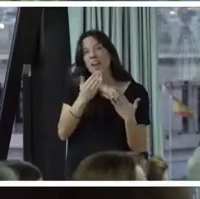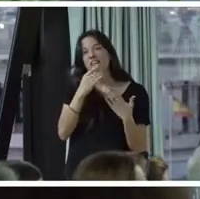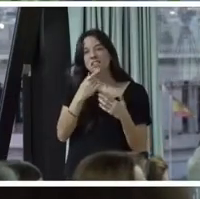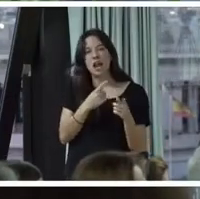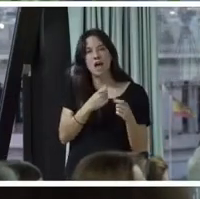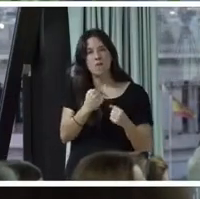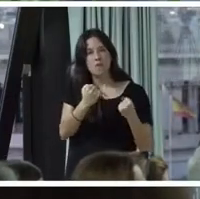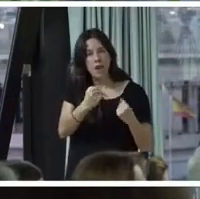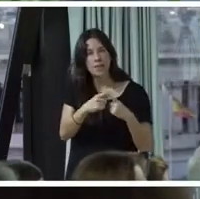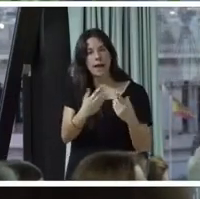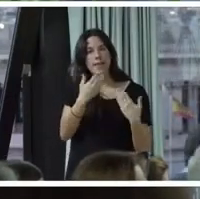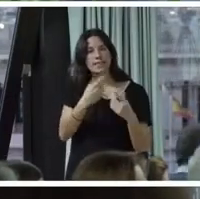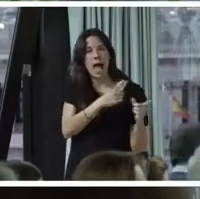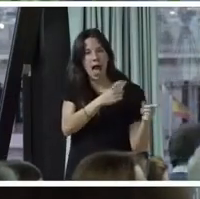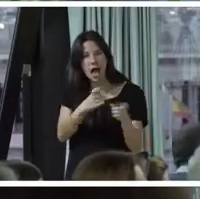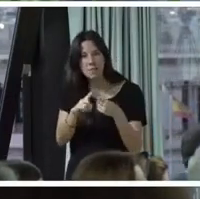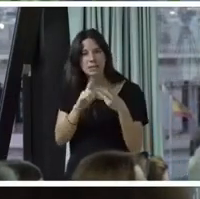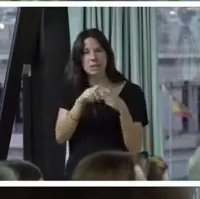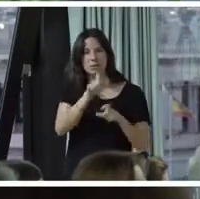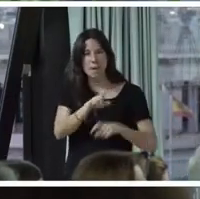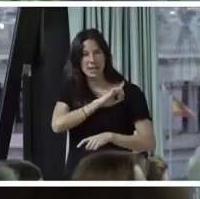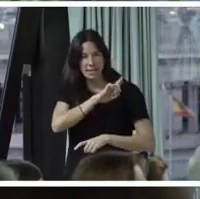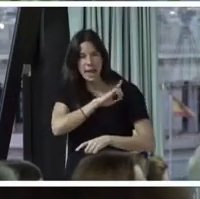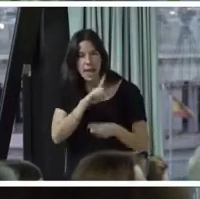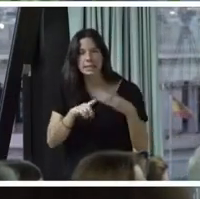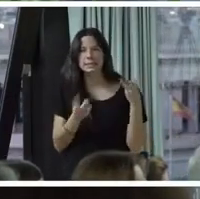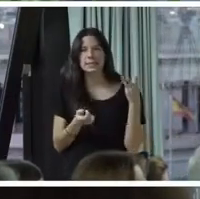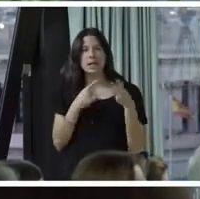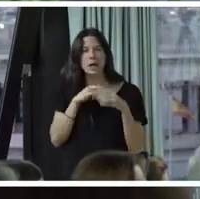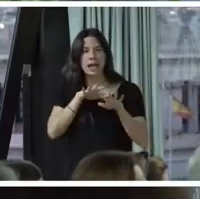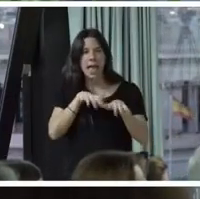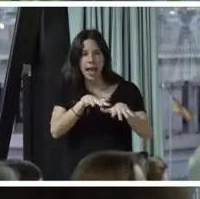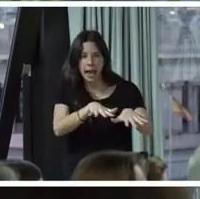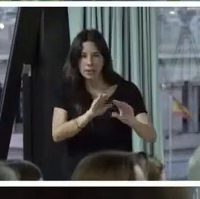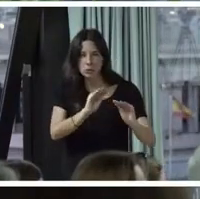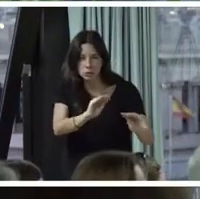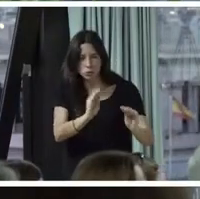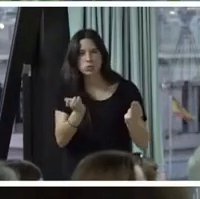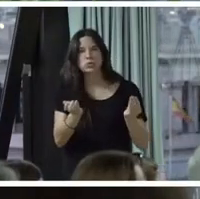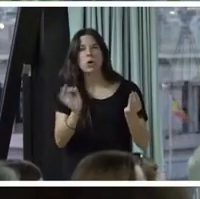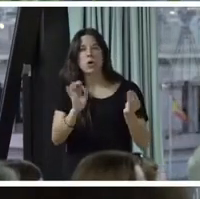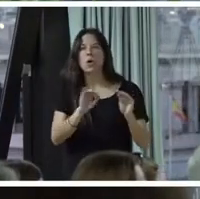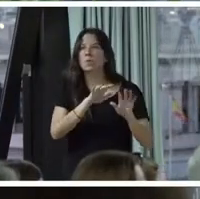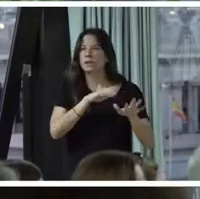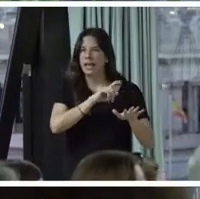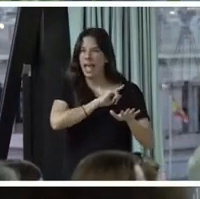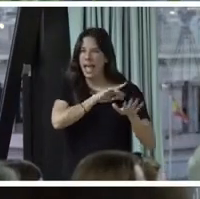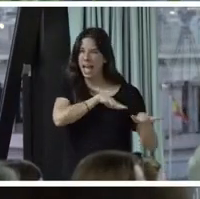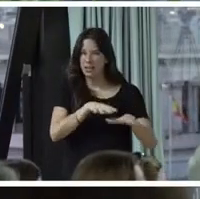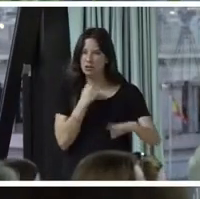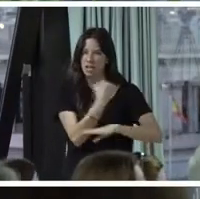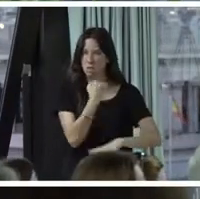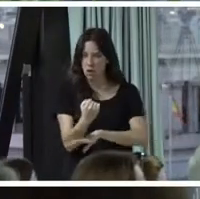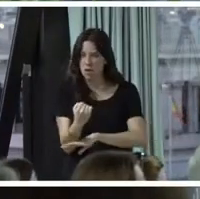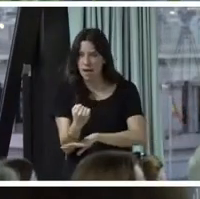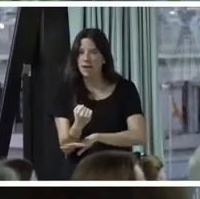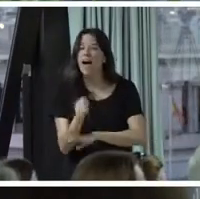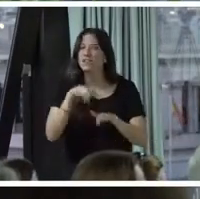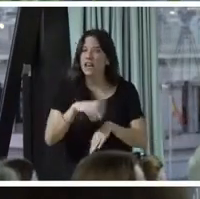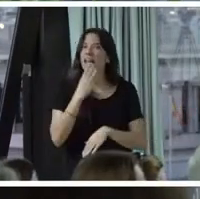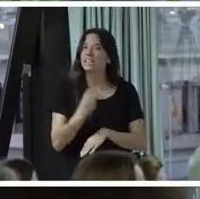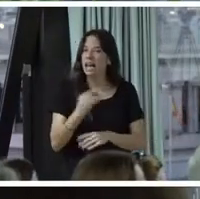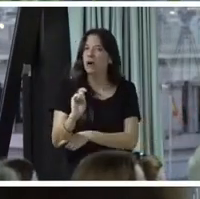de las armas a través de paramilitares a través de su ejército y de los ejércitos que le apoyan ha